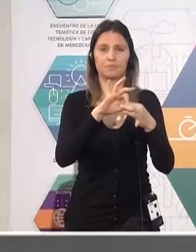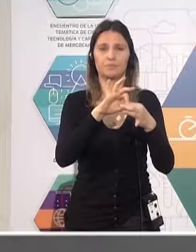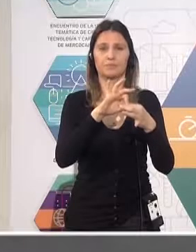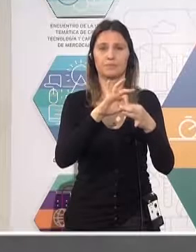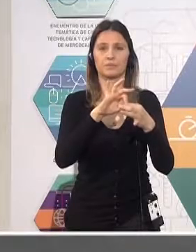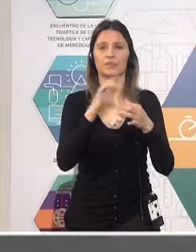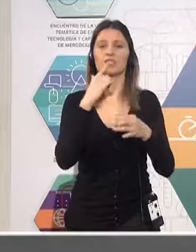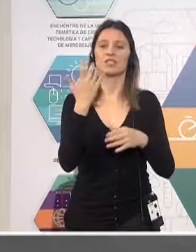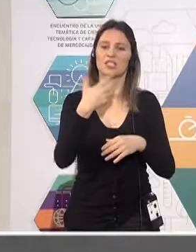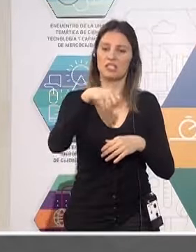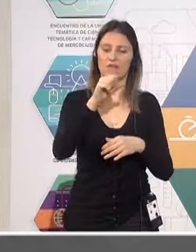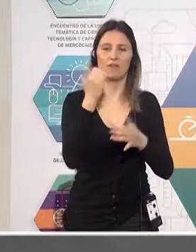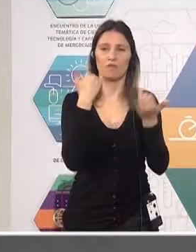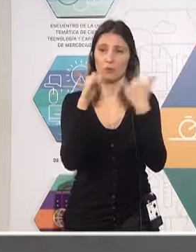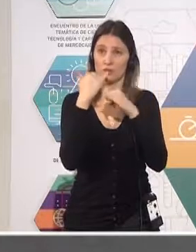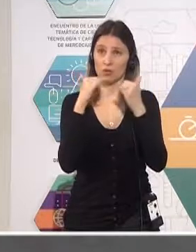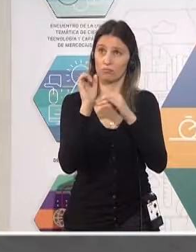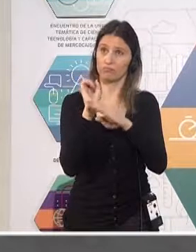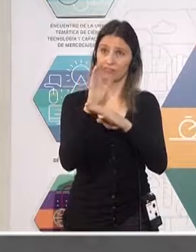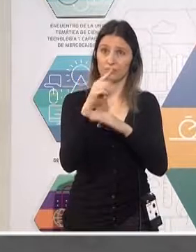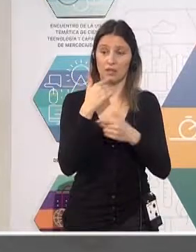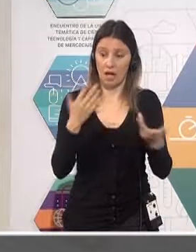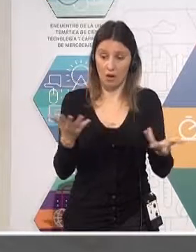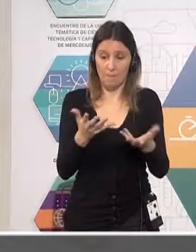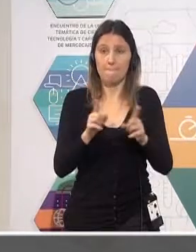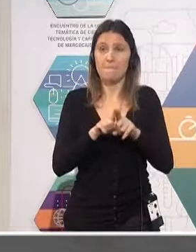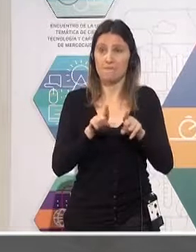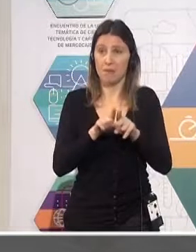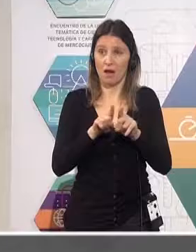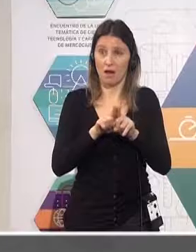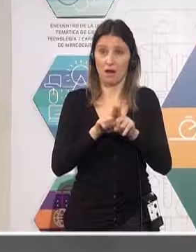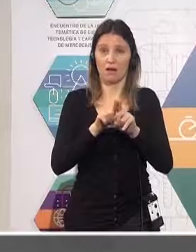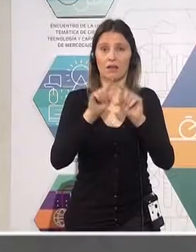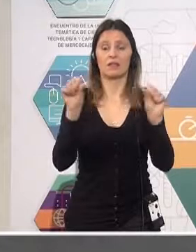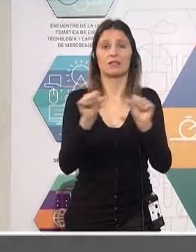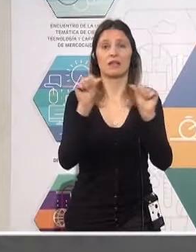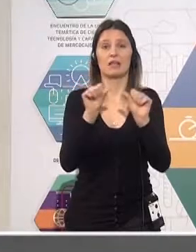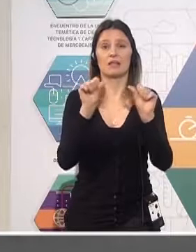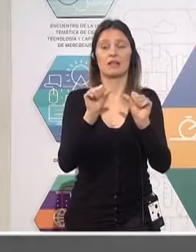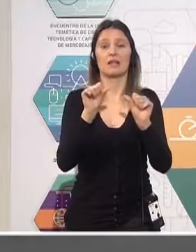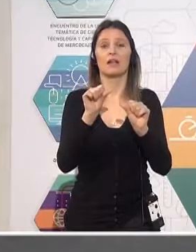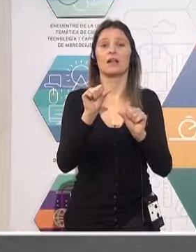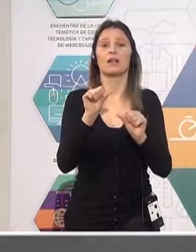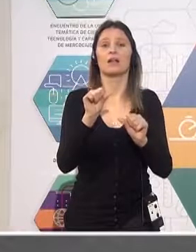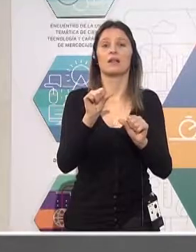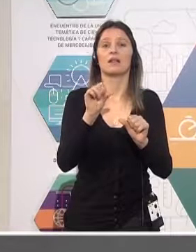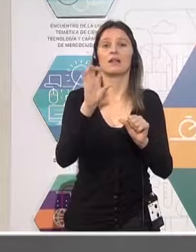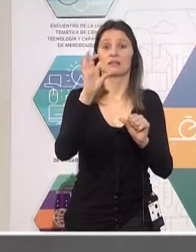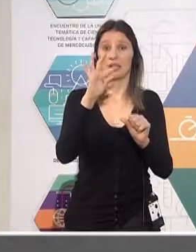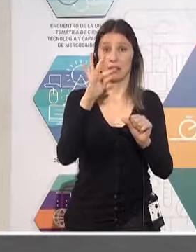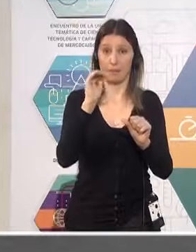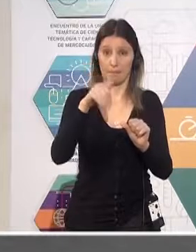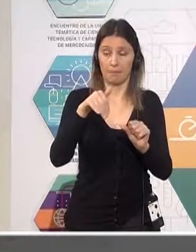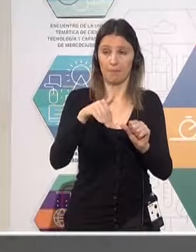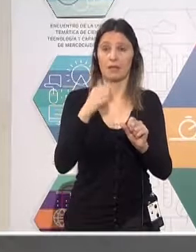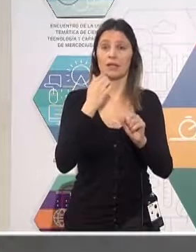y llevar los datos hacia una plataforma que actualmente es la misma que estaban usando en el cg m y estamos interconectando